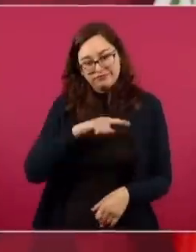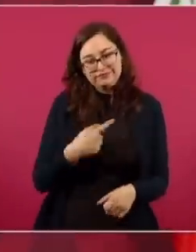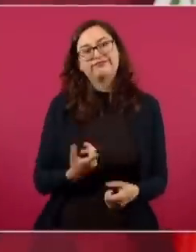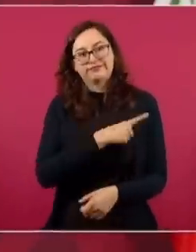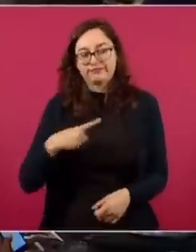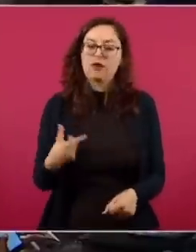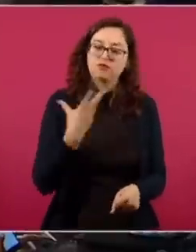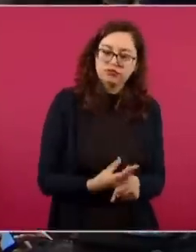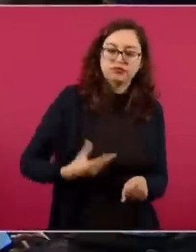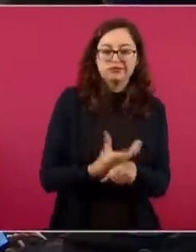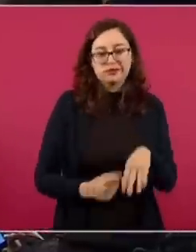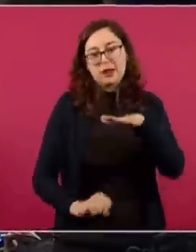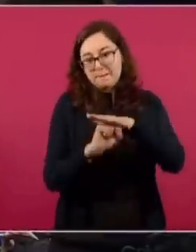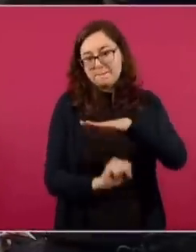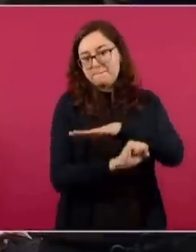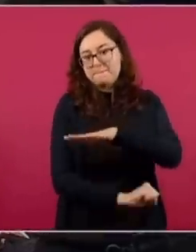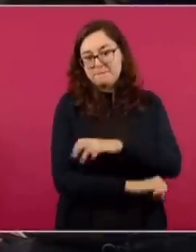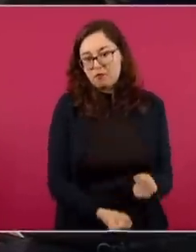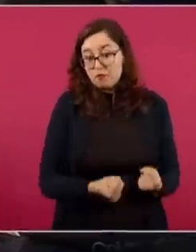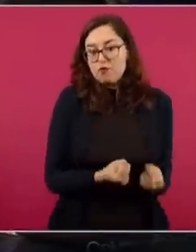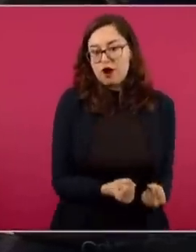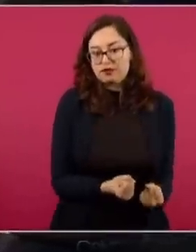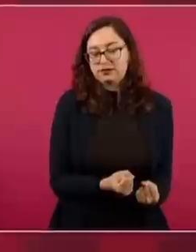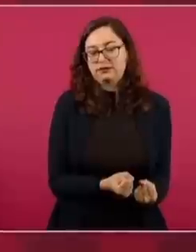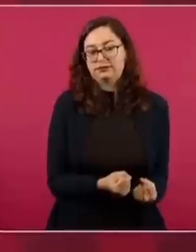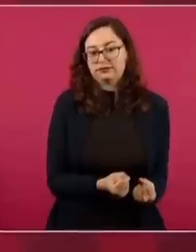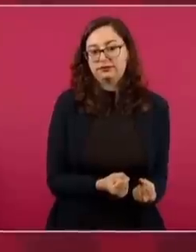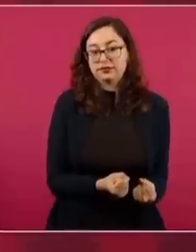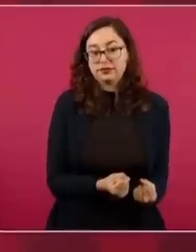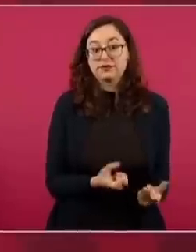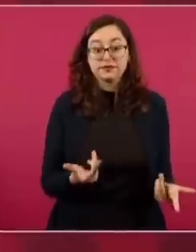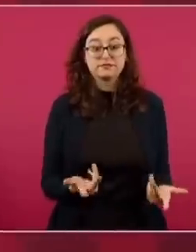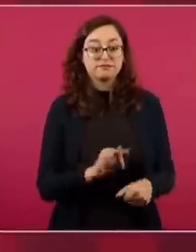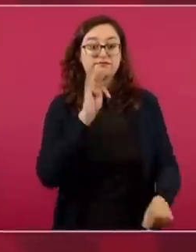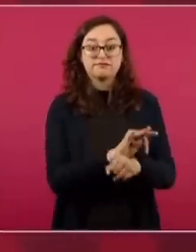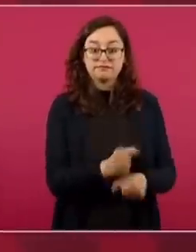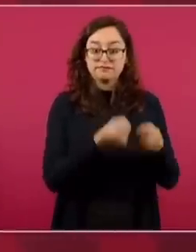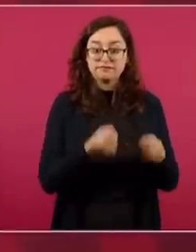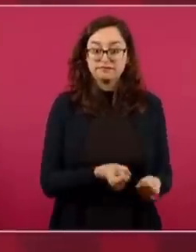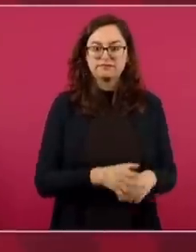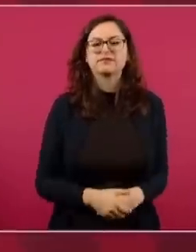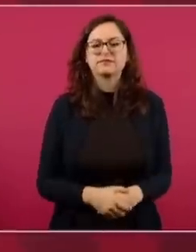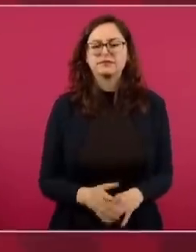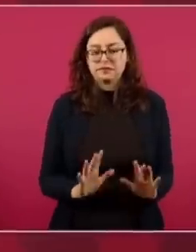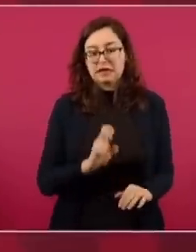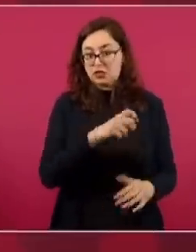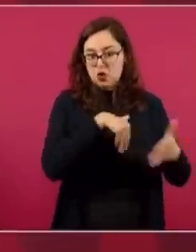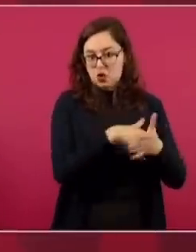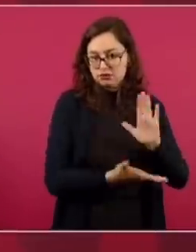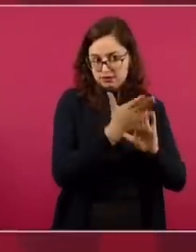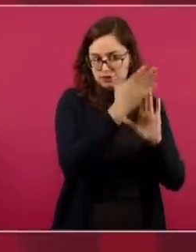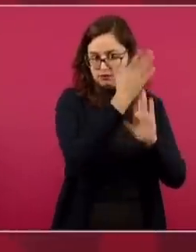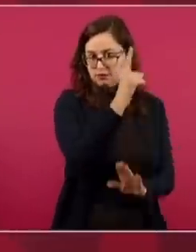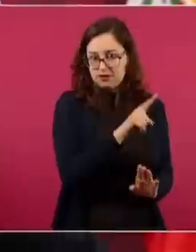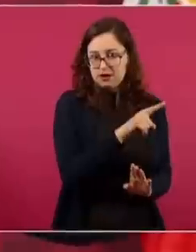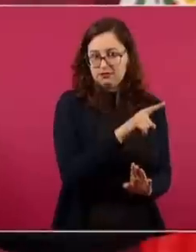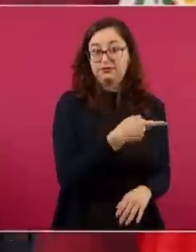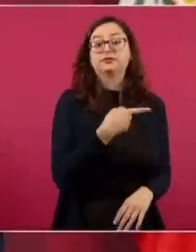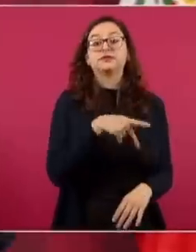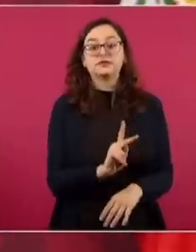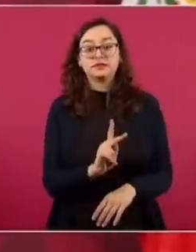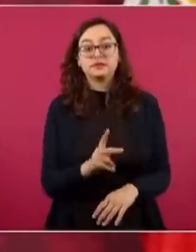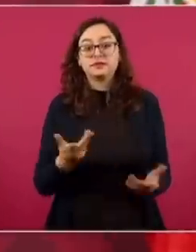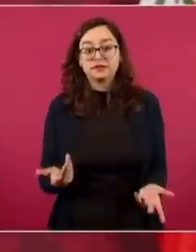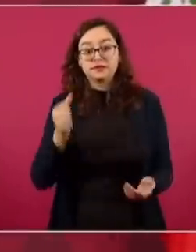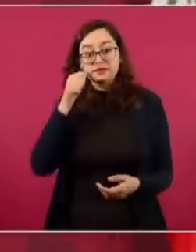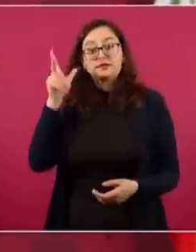de apuntalarla con columnas por cuestiones de seguridad. Pero hablábamos antier de que teníamos que tener